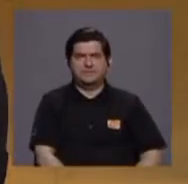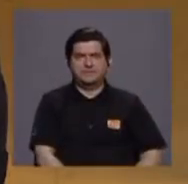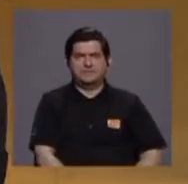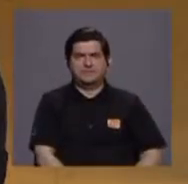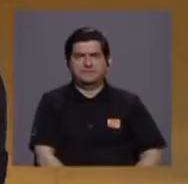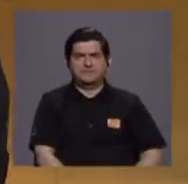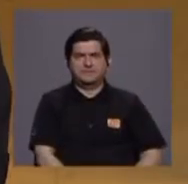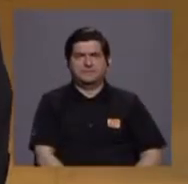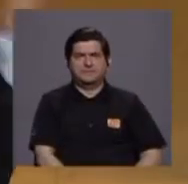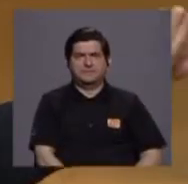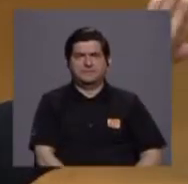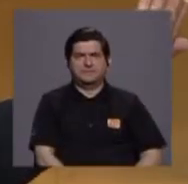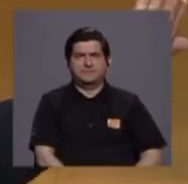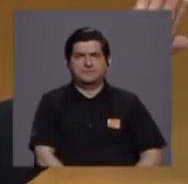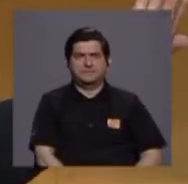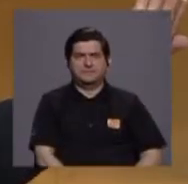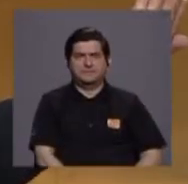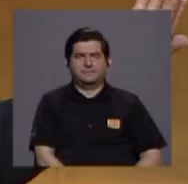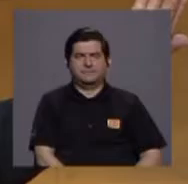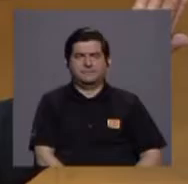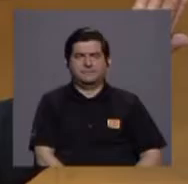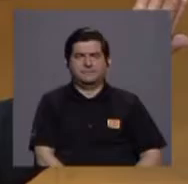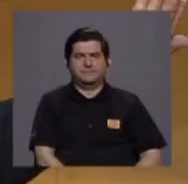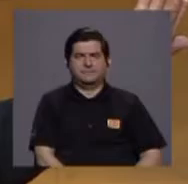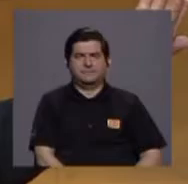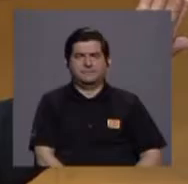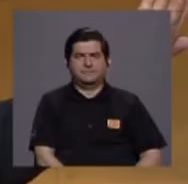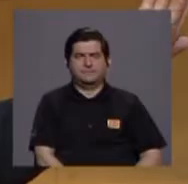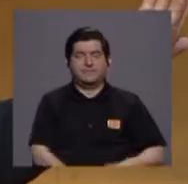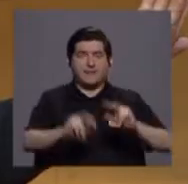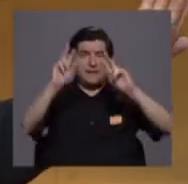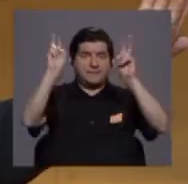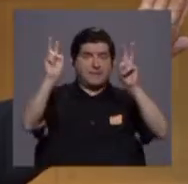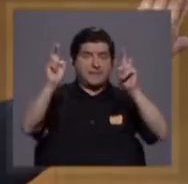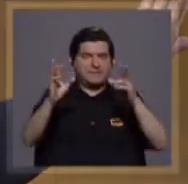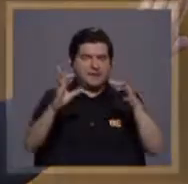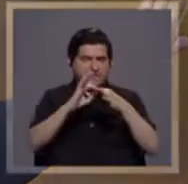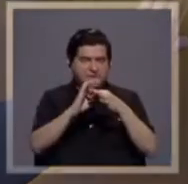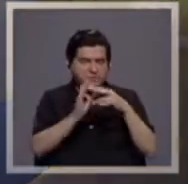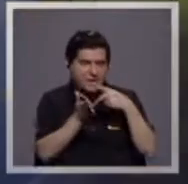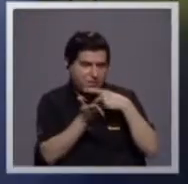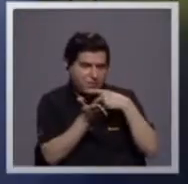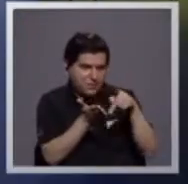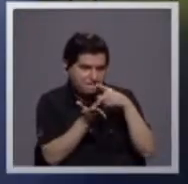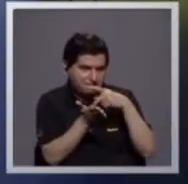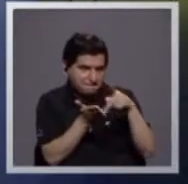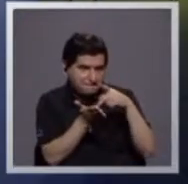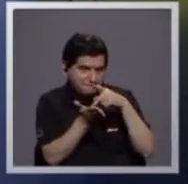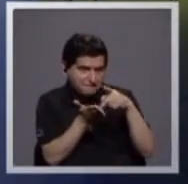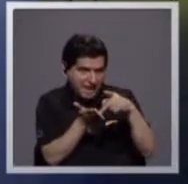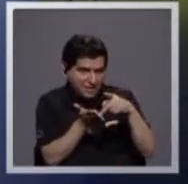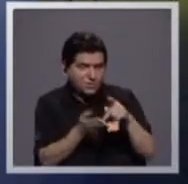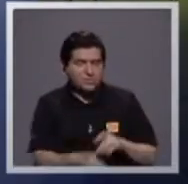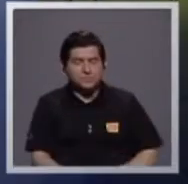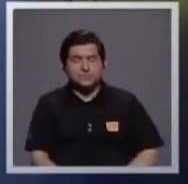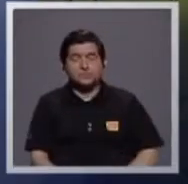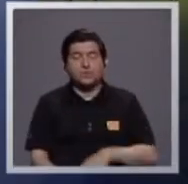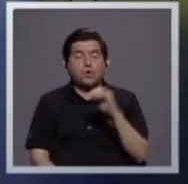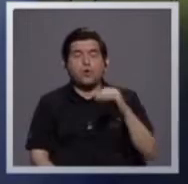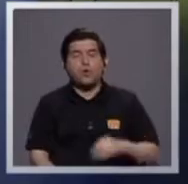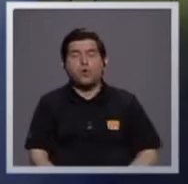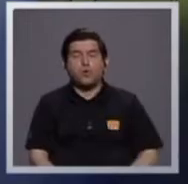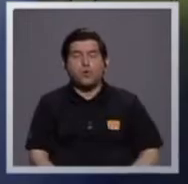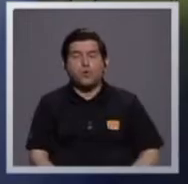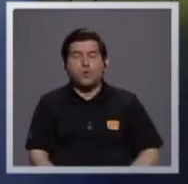el tema de los pagos de las cuentas pendientes,